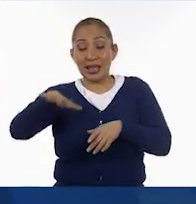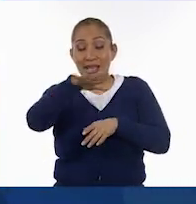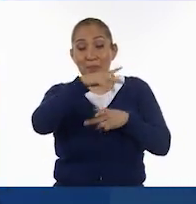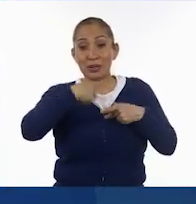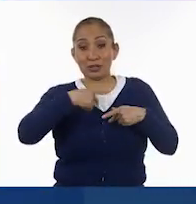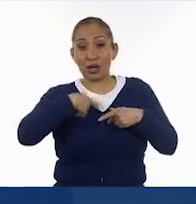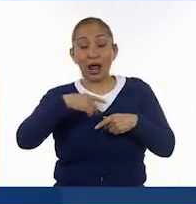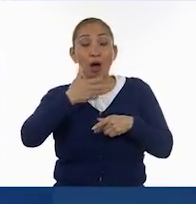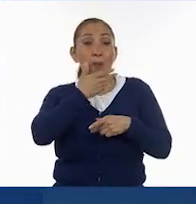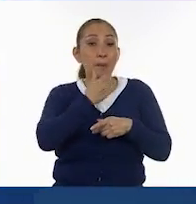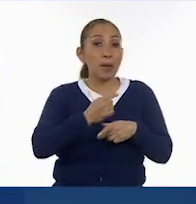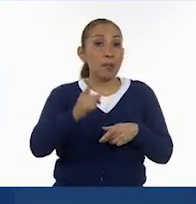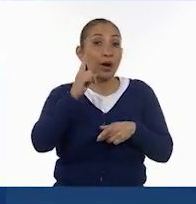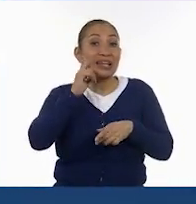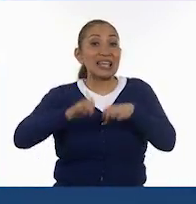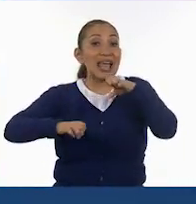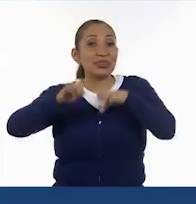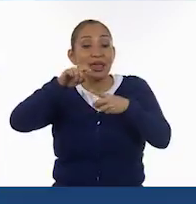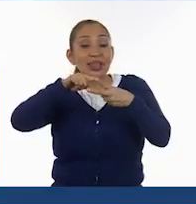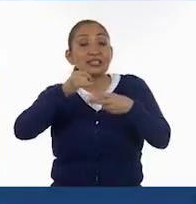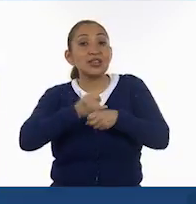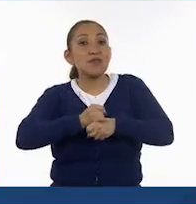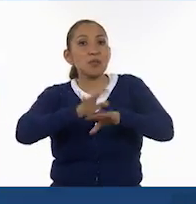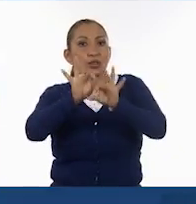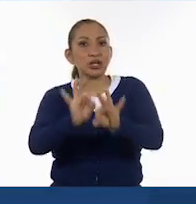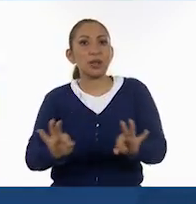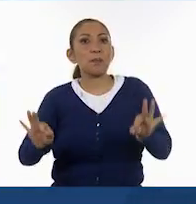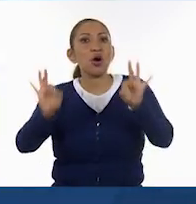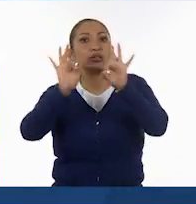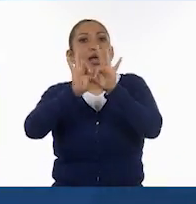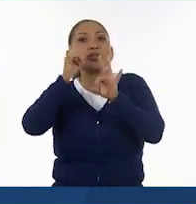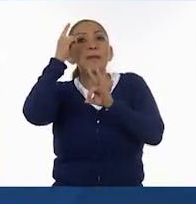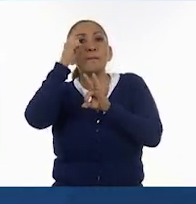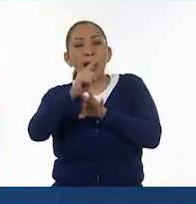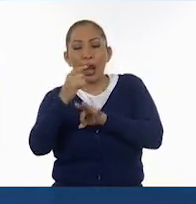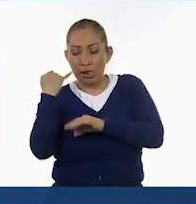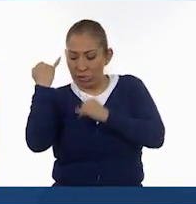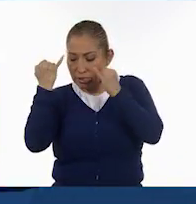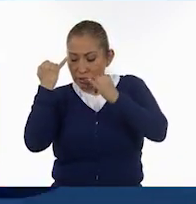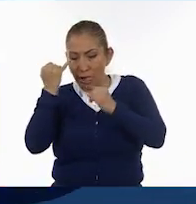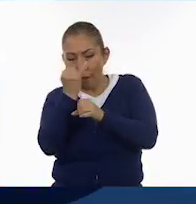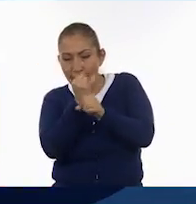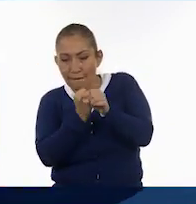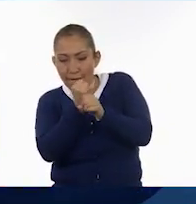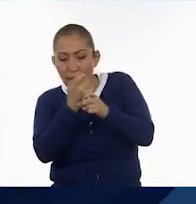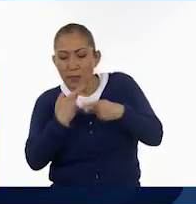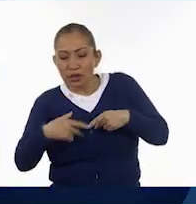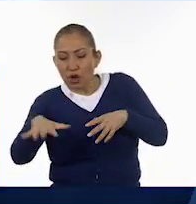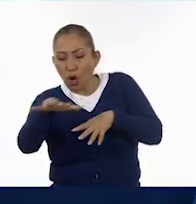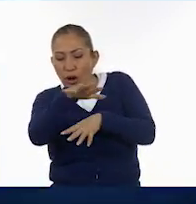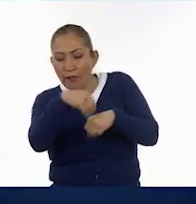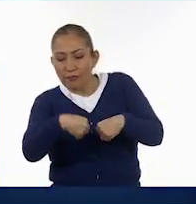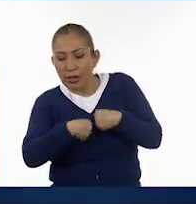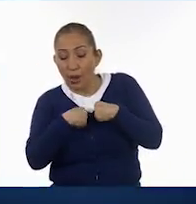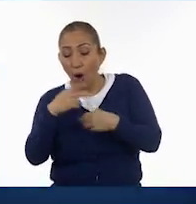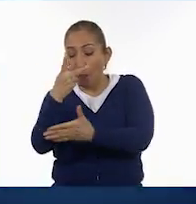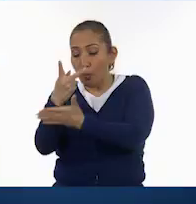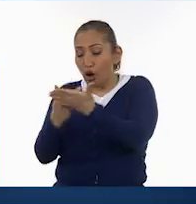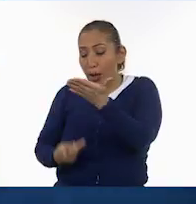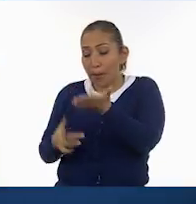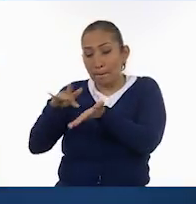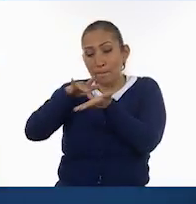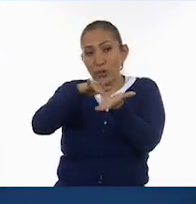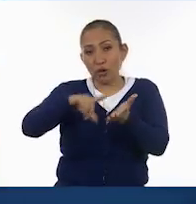población por sexo y edad representa la información básica para desarrollar cualquier estudio de la población o política de